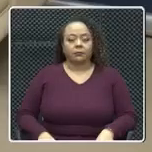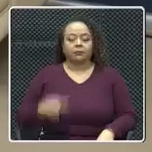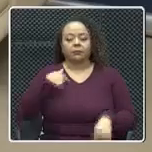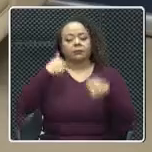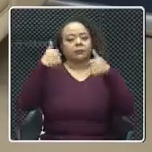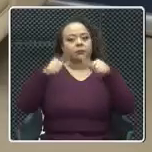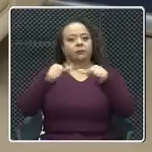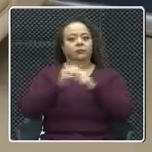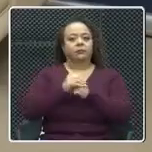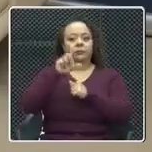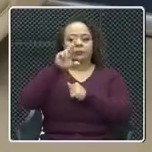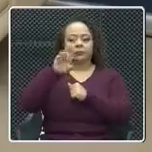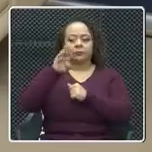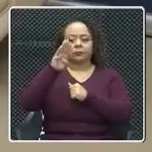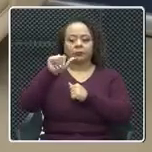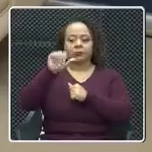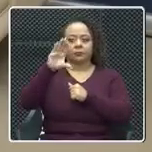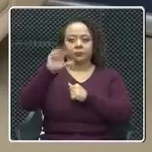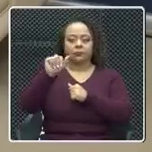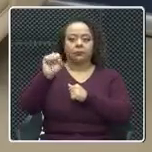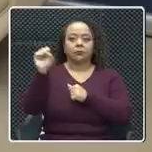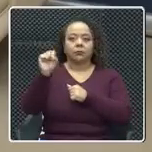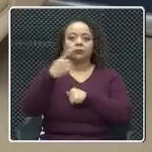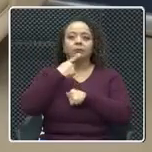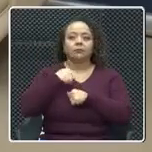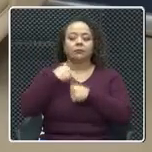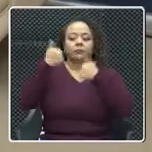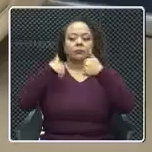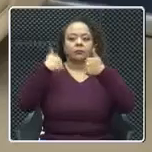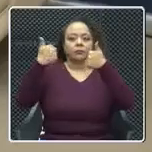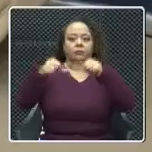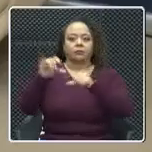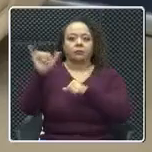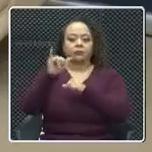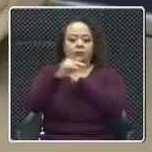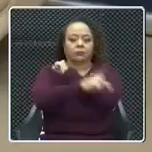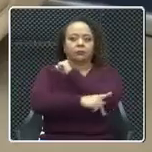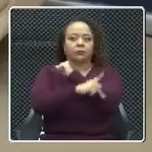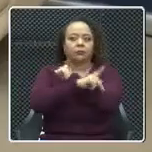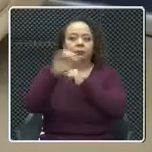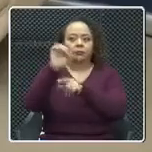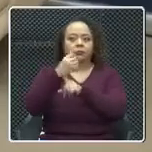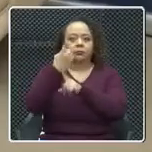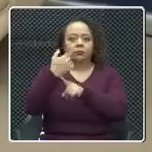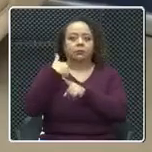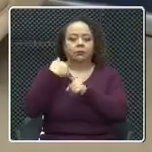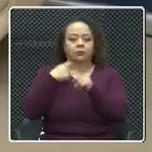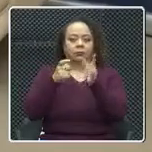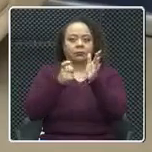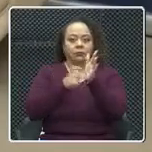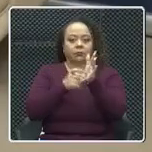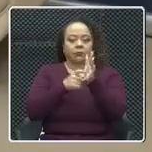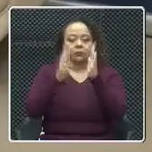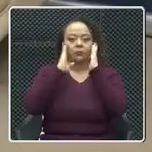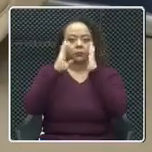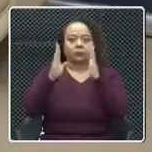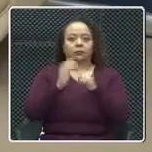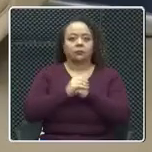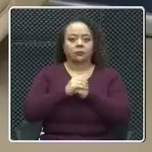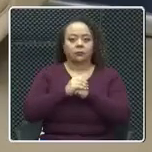concuerdo que Rebeca Saborío nos dice, concuerdo con que como país, sociedad, tenemos una deuda del abordaje